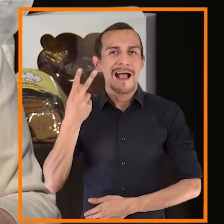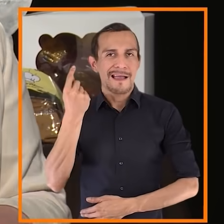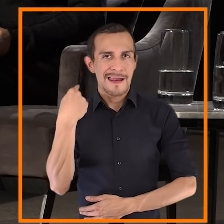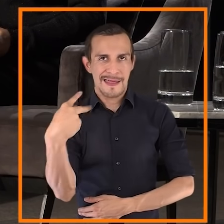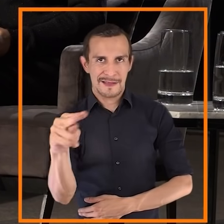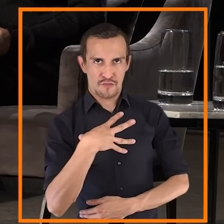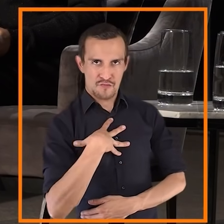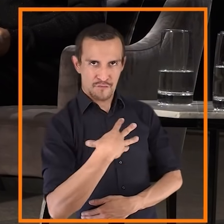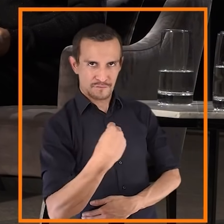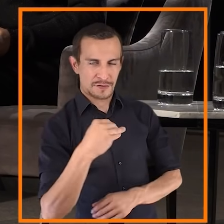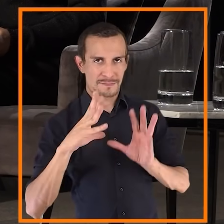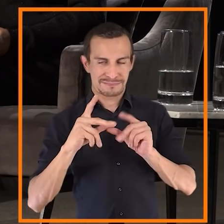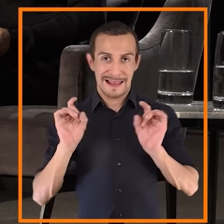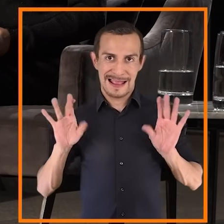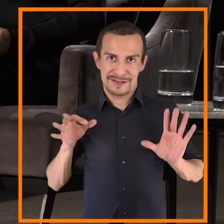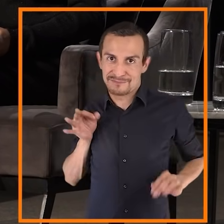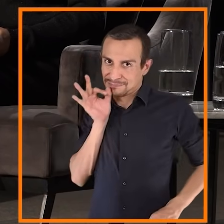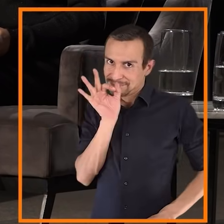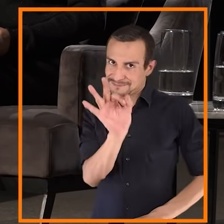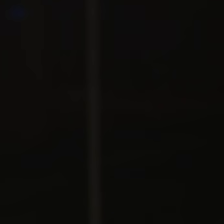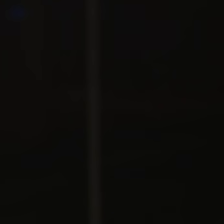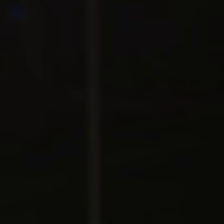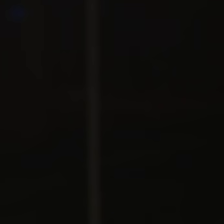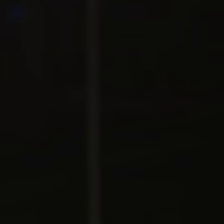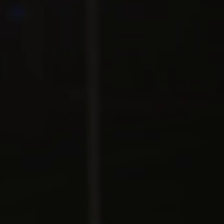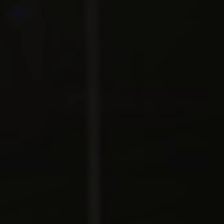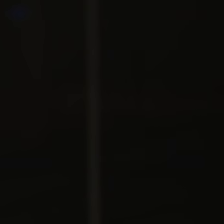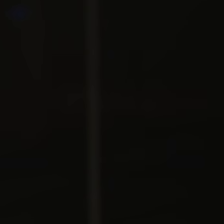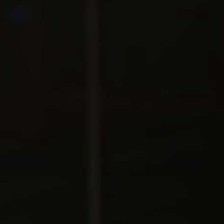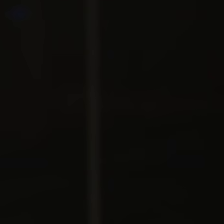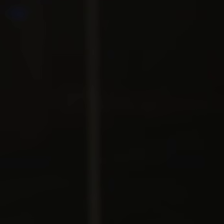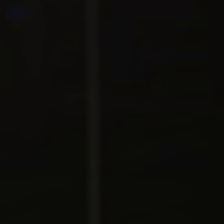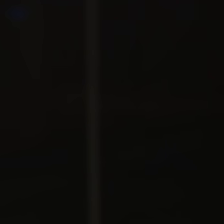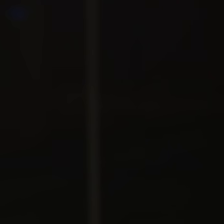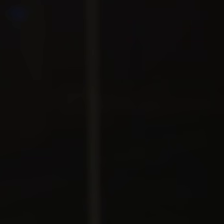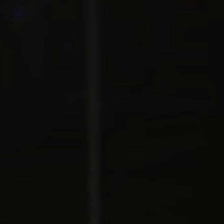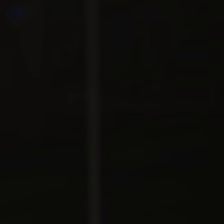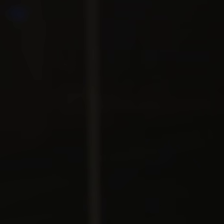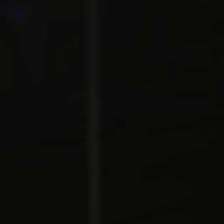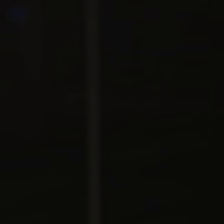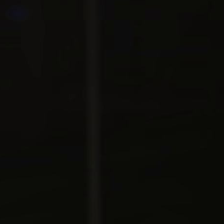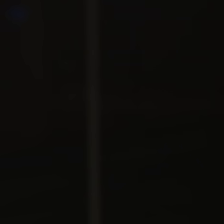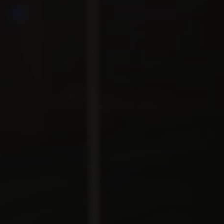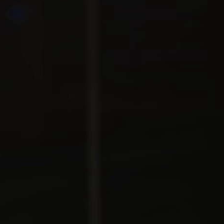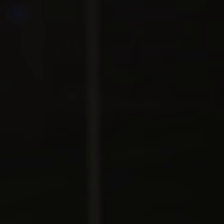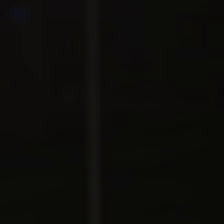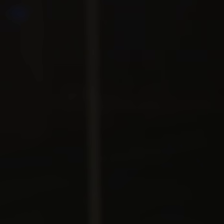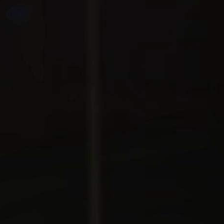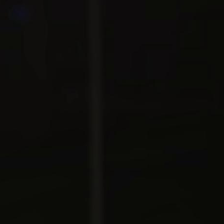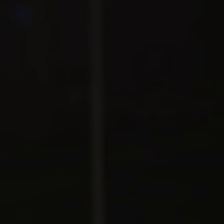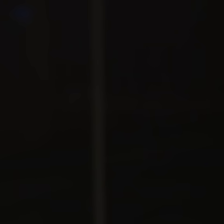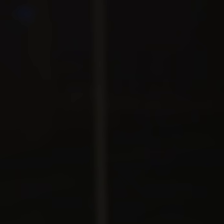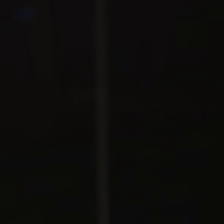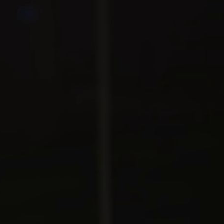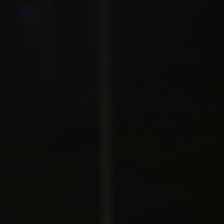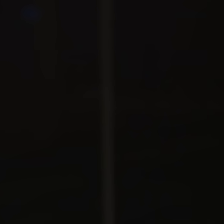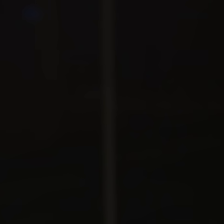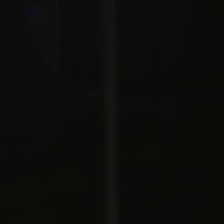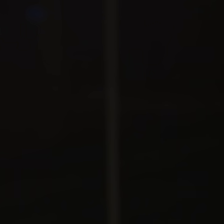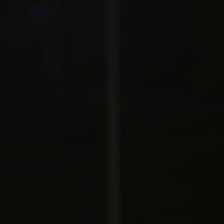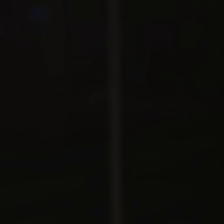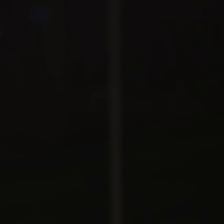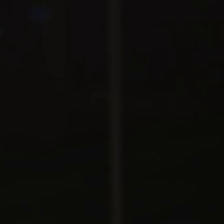hijos. Y eso sería. ¿Has pensado en poder en hacer alianzas que te ayuden